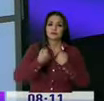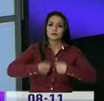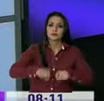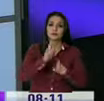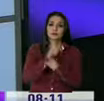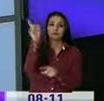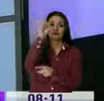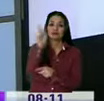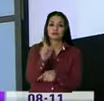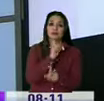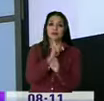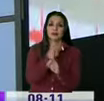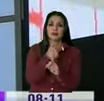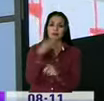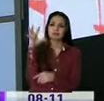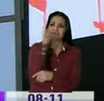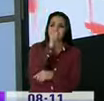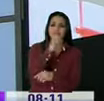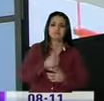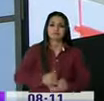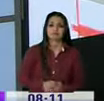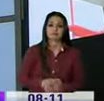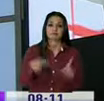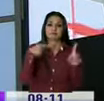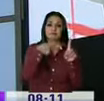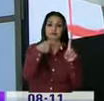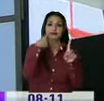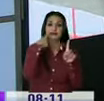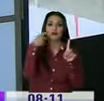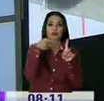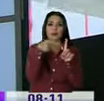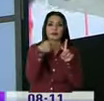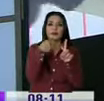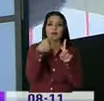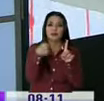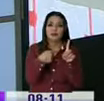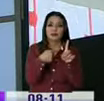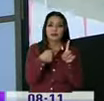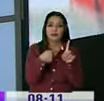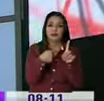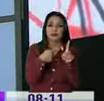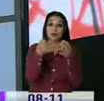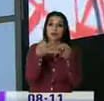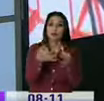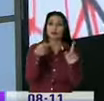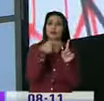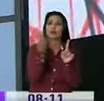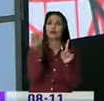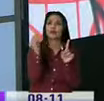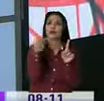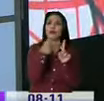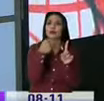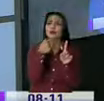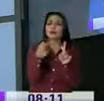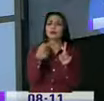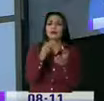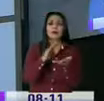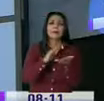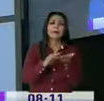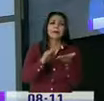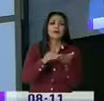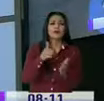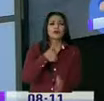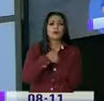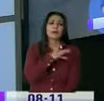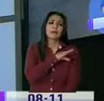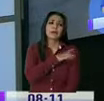garabatos. Me ha llamado mucho la atención lo que decía este grafitero o garabatero, justo este muchacho, en el cual no es mala intención, es